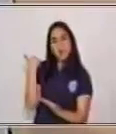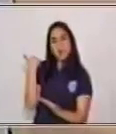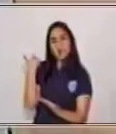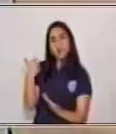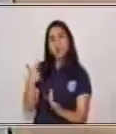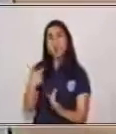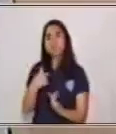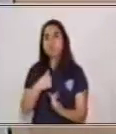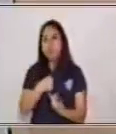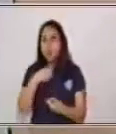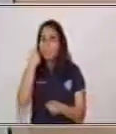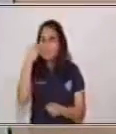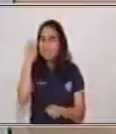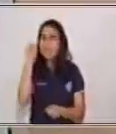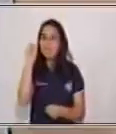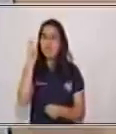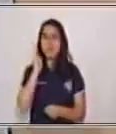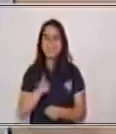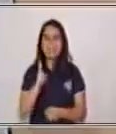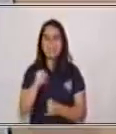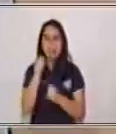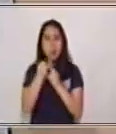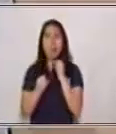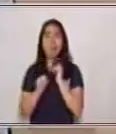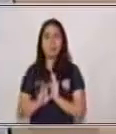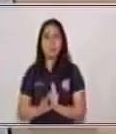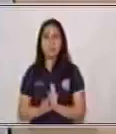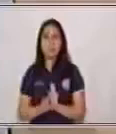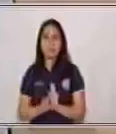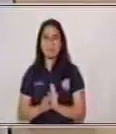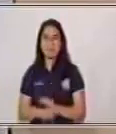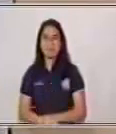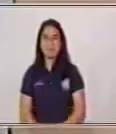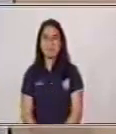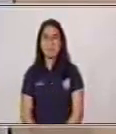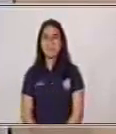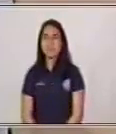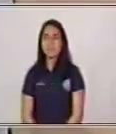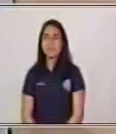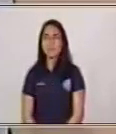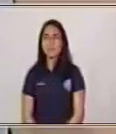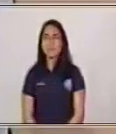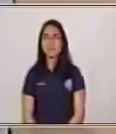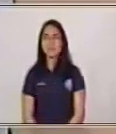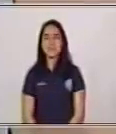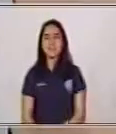Y se tildarán siempre y cuando terminen en N, S y vocal. ¿En qué termina esta